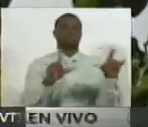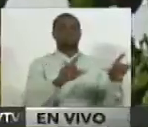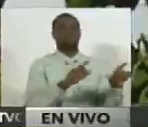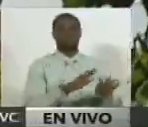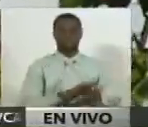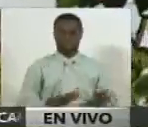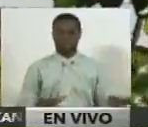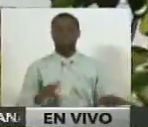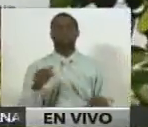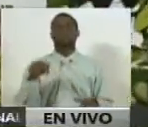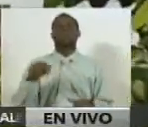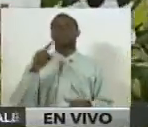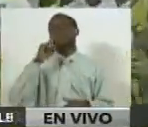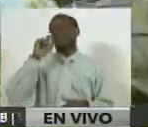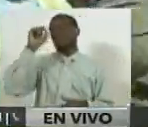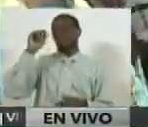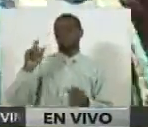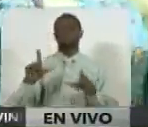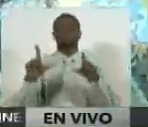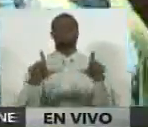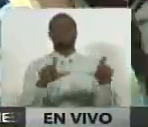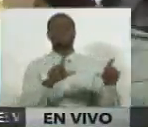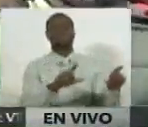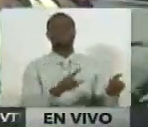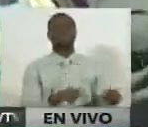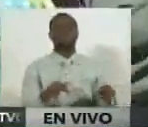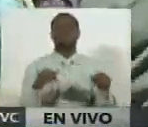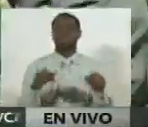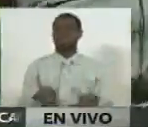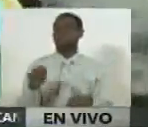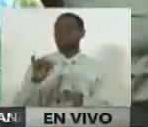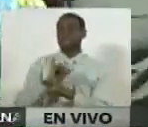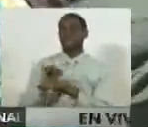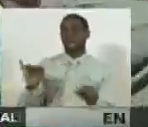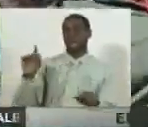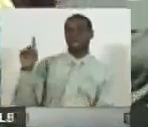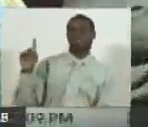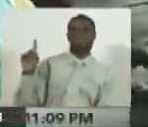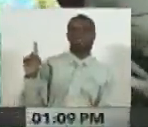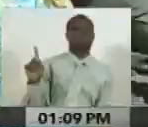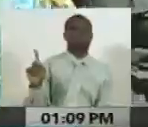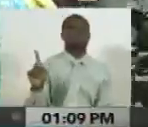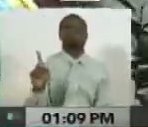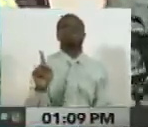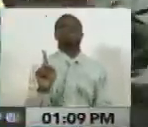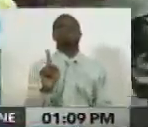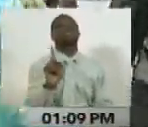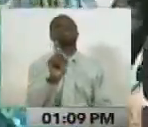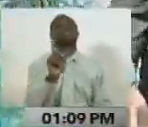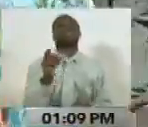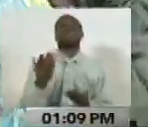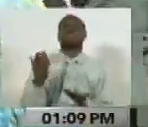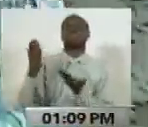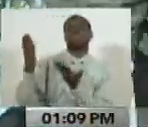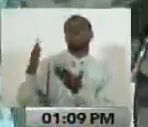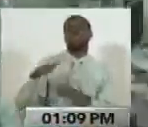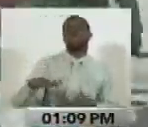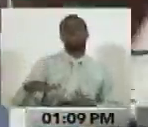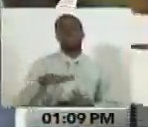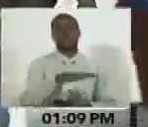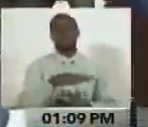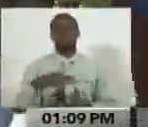de la República Bolivariana de Venezuela, Nicolás Maduro Moros, ya hace acto de presencia en la